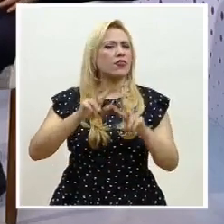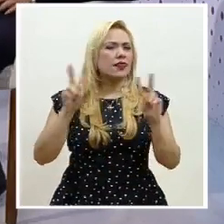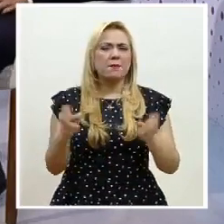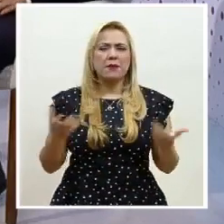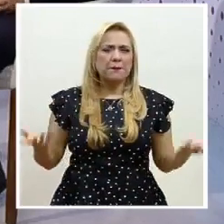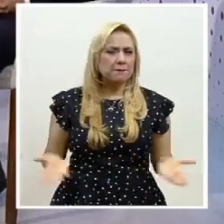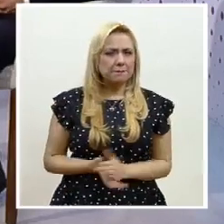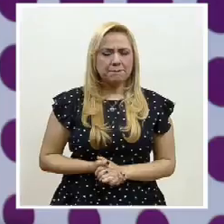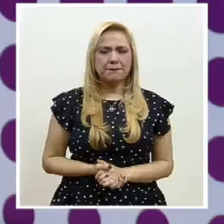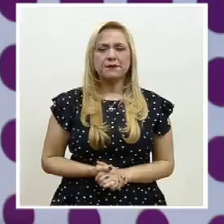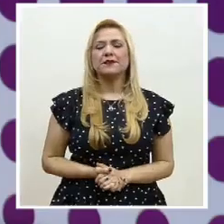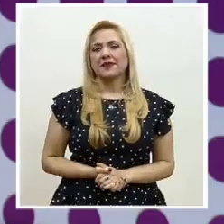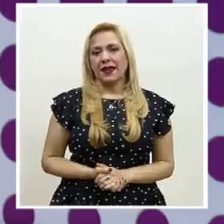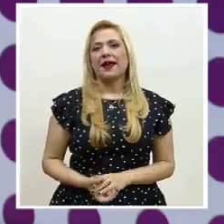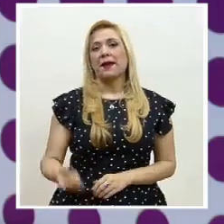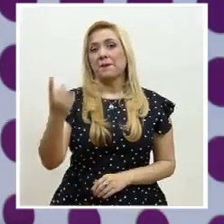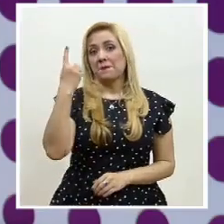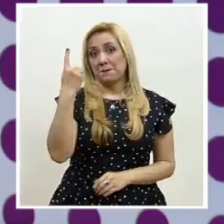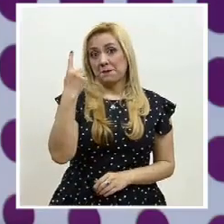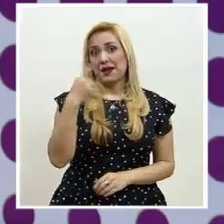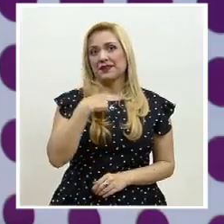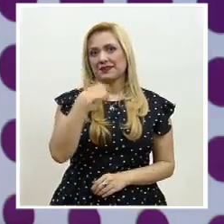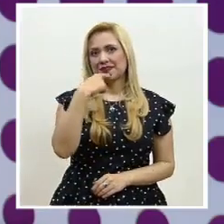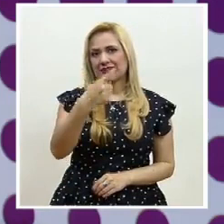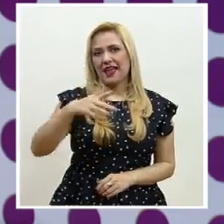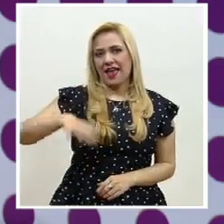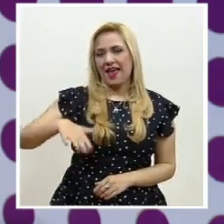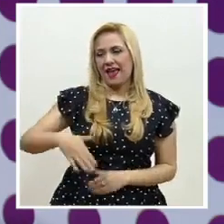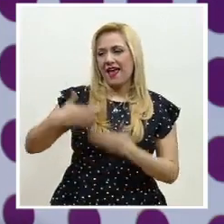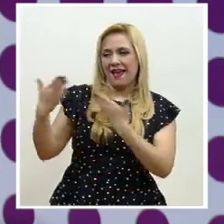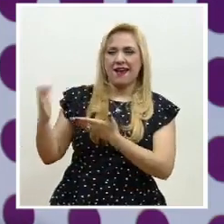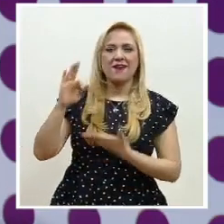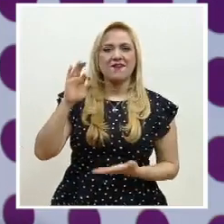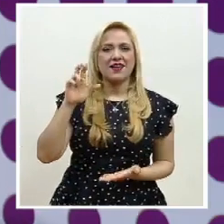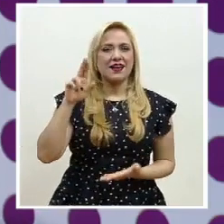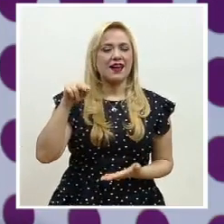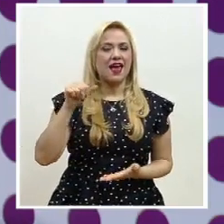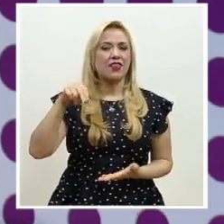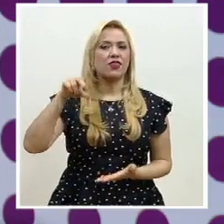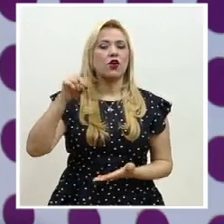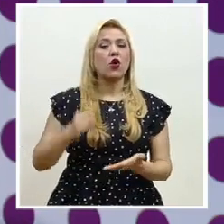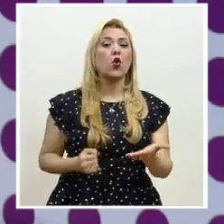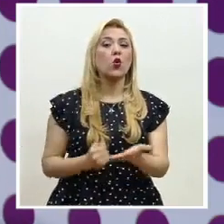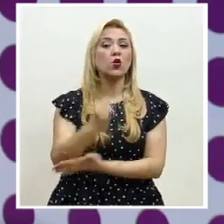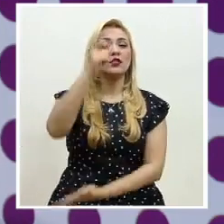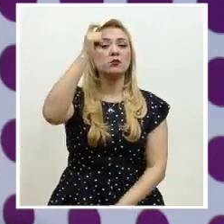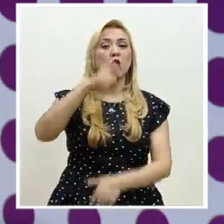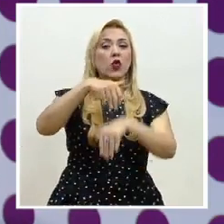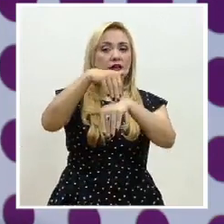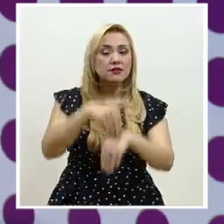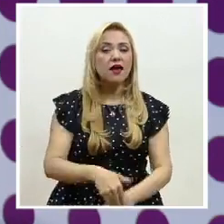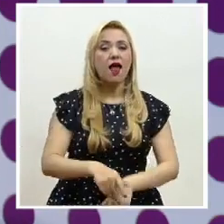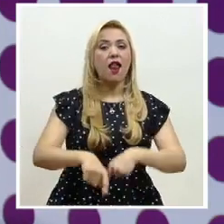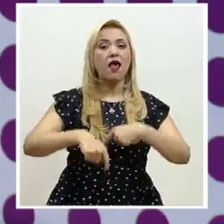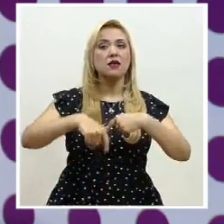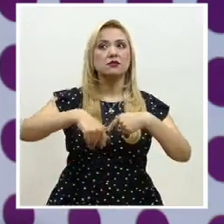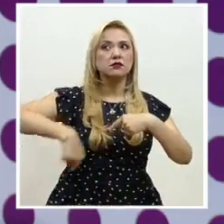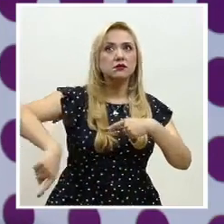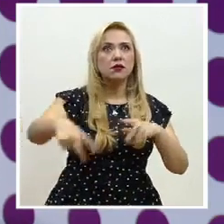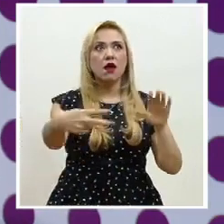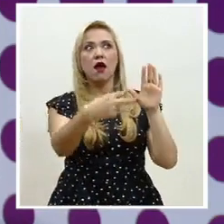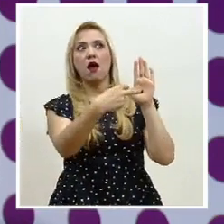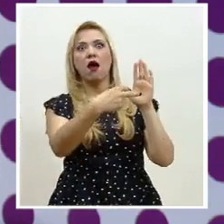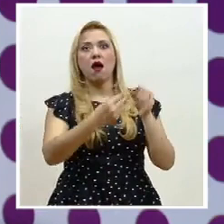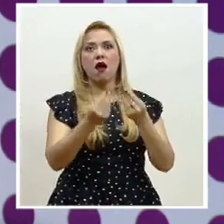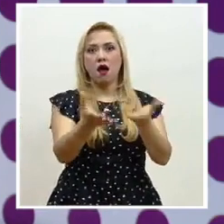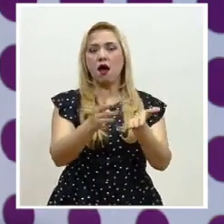abordar? Sí, desde luego. Primero resaltaría algo que ya había comentado Fernando, ¿no? Las líneas jurisprudenciales no son propiamente de un ponente, una